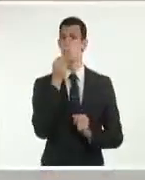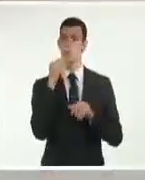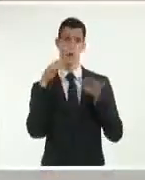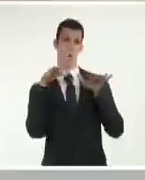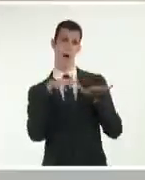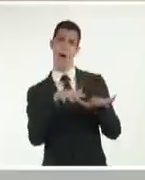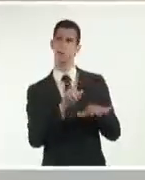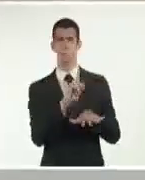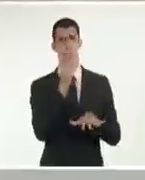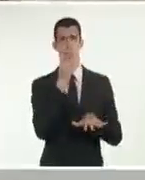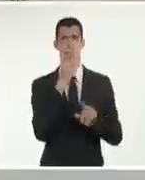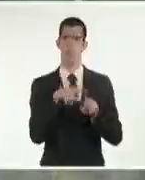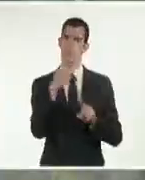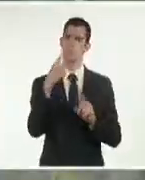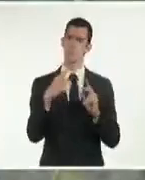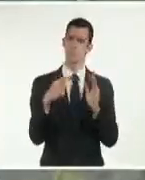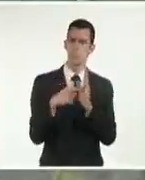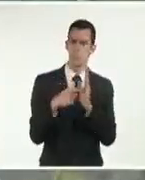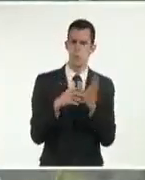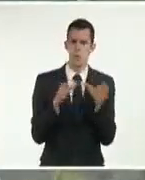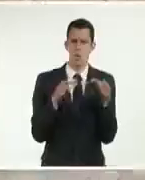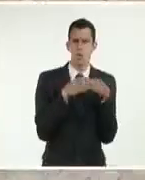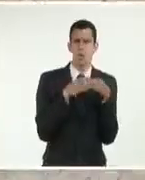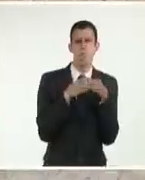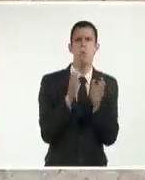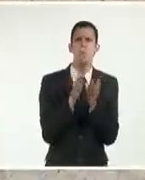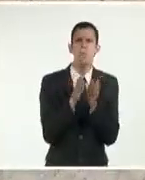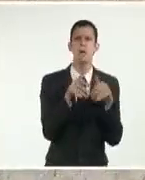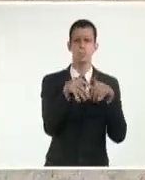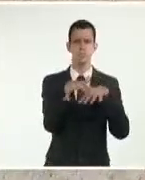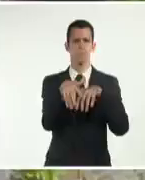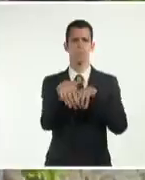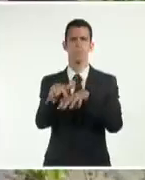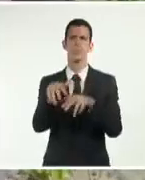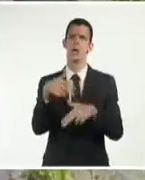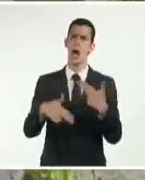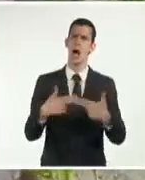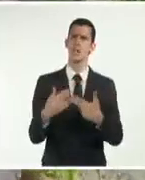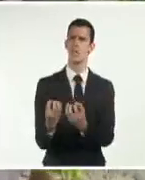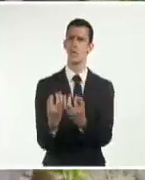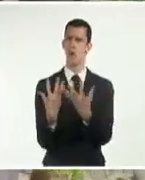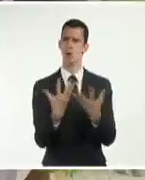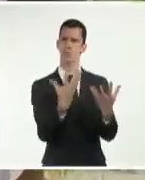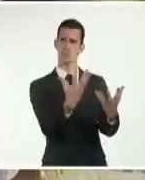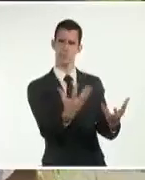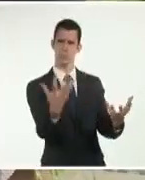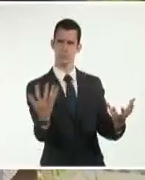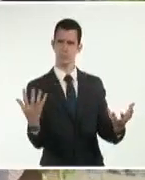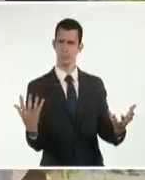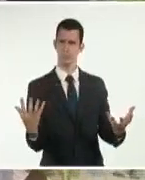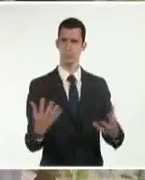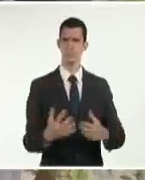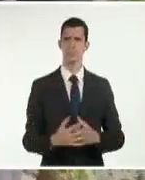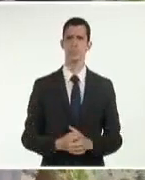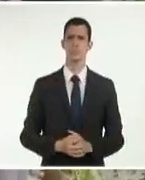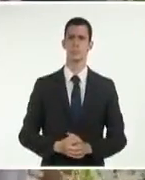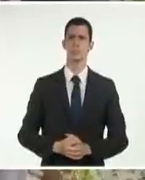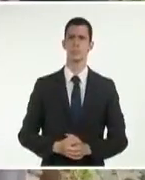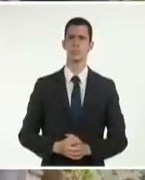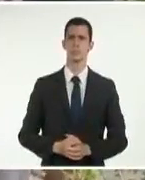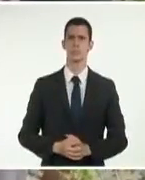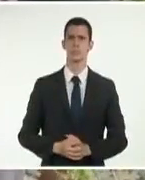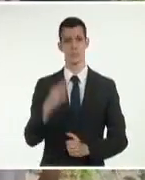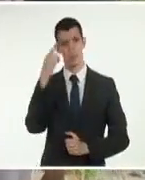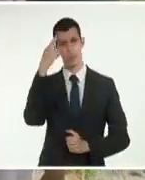homenaje en nombre de los cubanos. Por eso, en este amanecer del tercer domingo de junio se reverenció la impronta del líder histórico de la